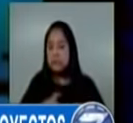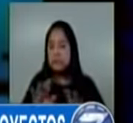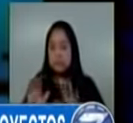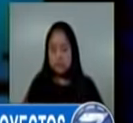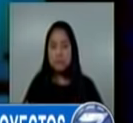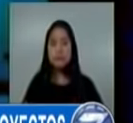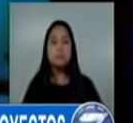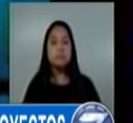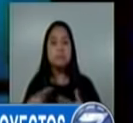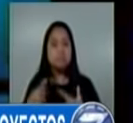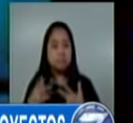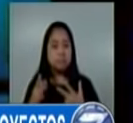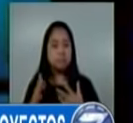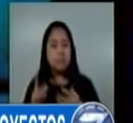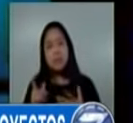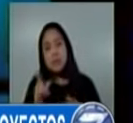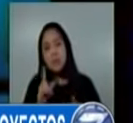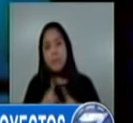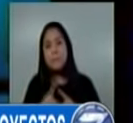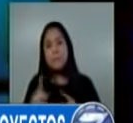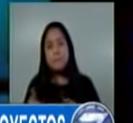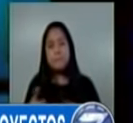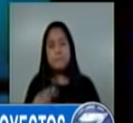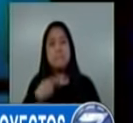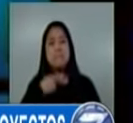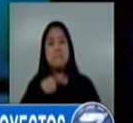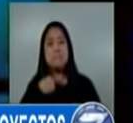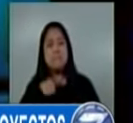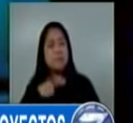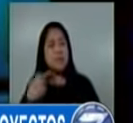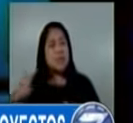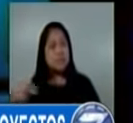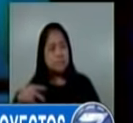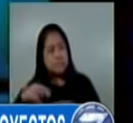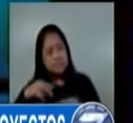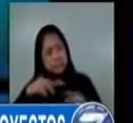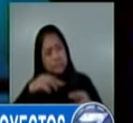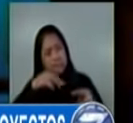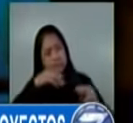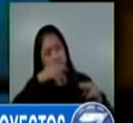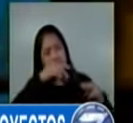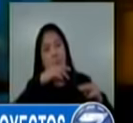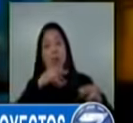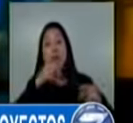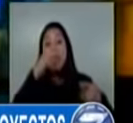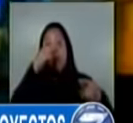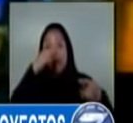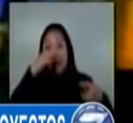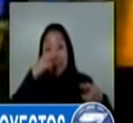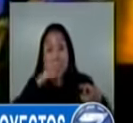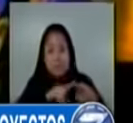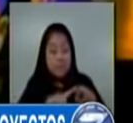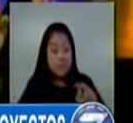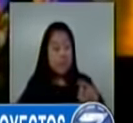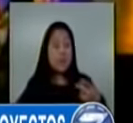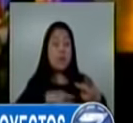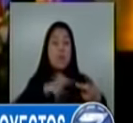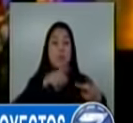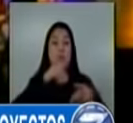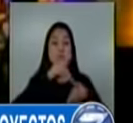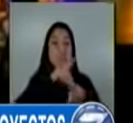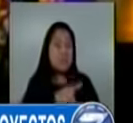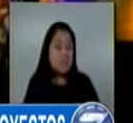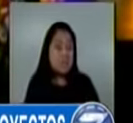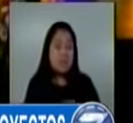vivir los peligros del trayecto en México, ni la